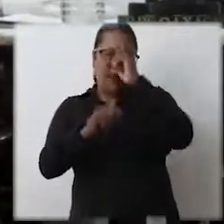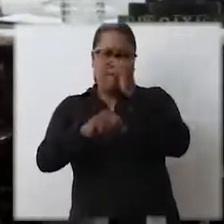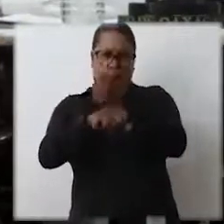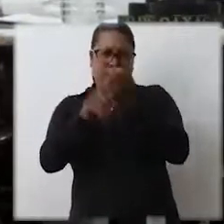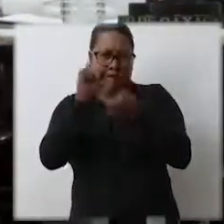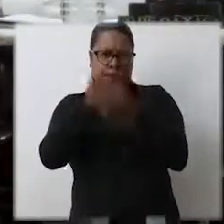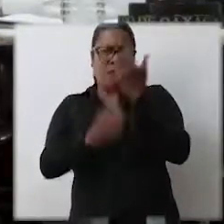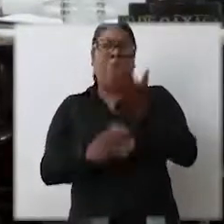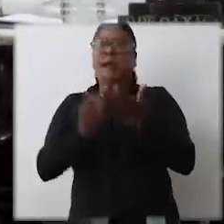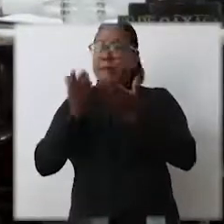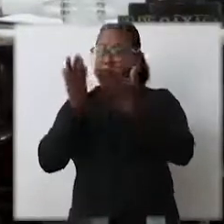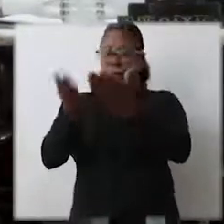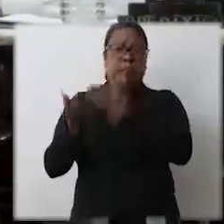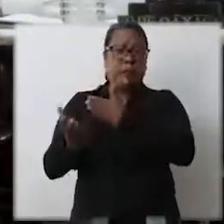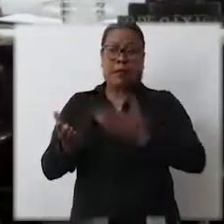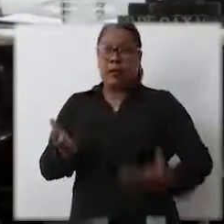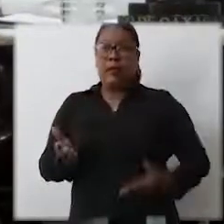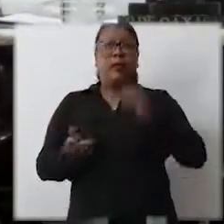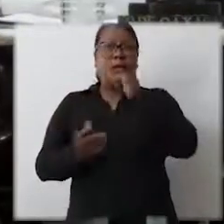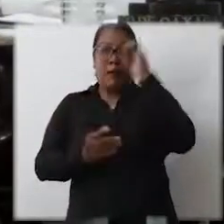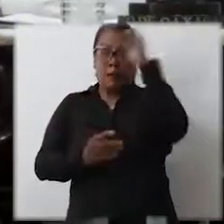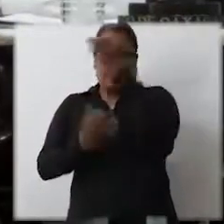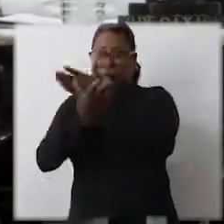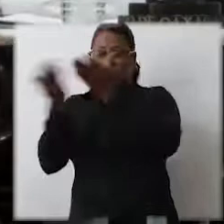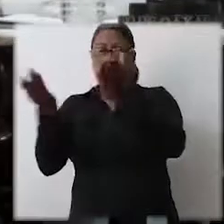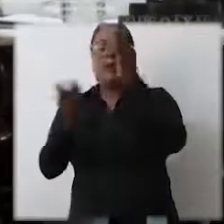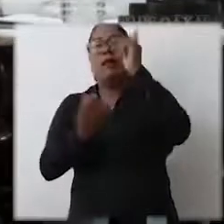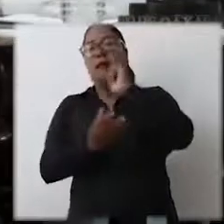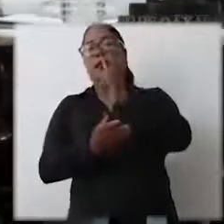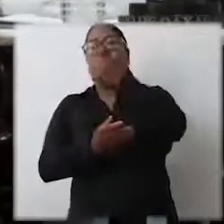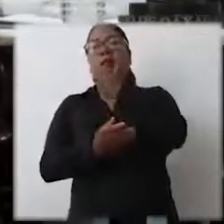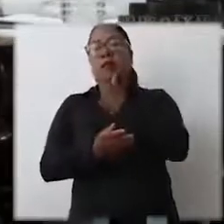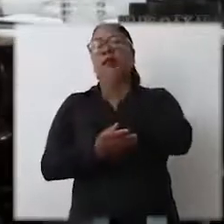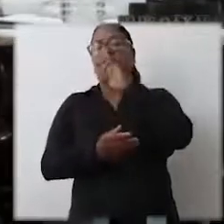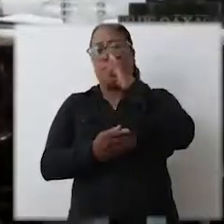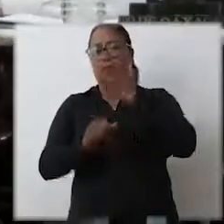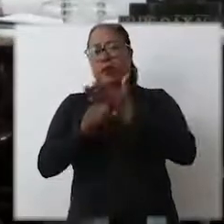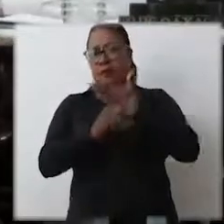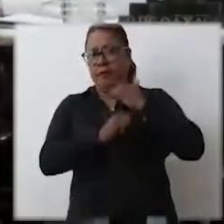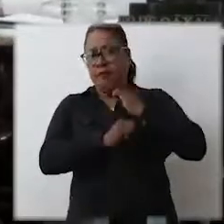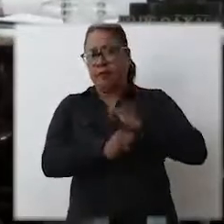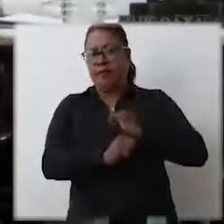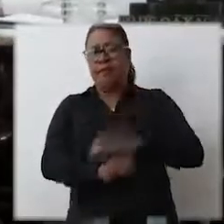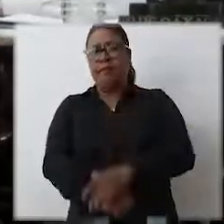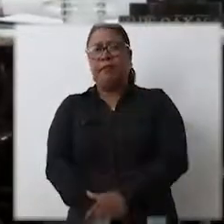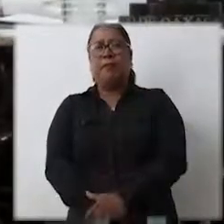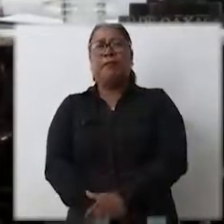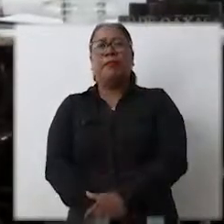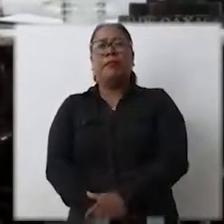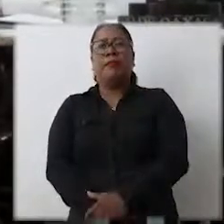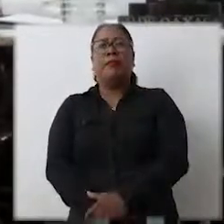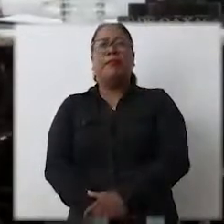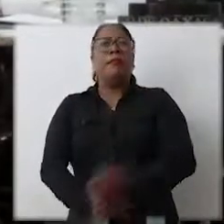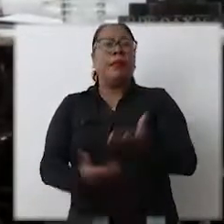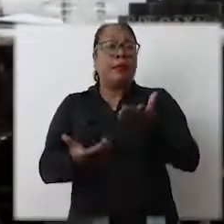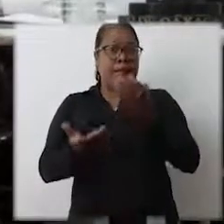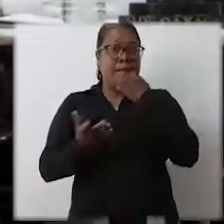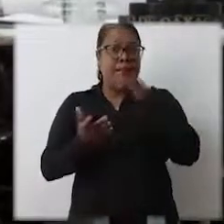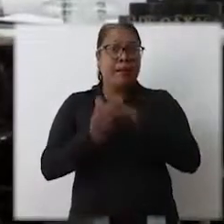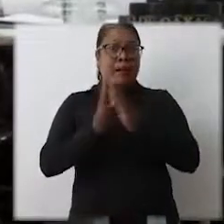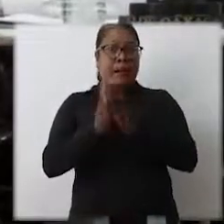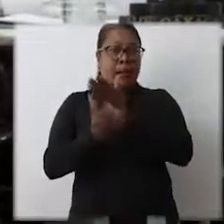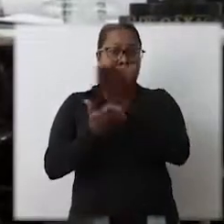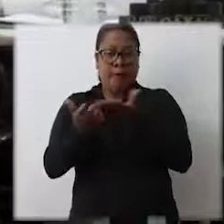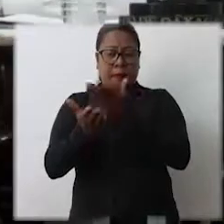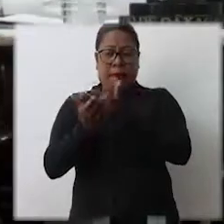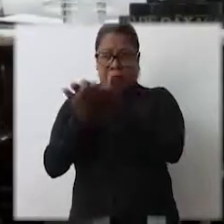a la Comisión de Normatividad y Nomenclatura Municipal, así como a la Comisión de Asuntos Indígenas y Afromexicanos,